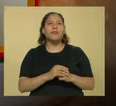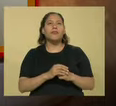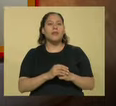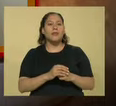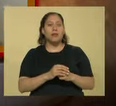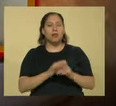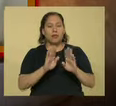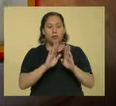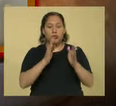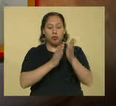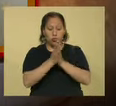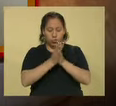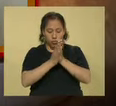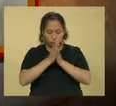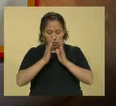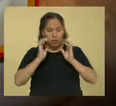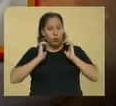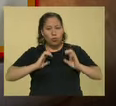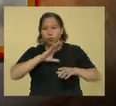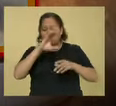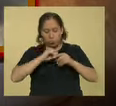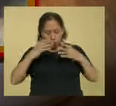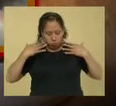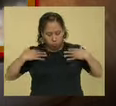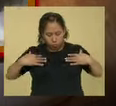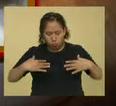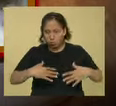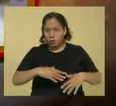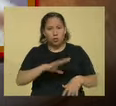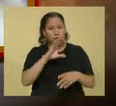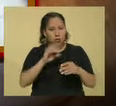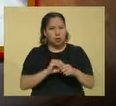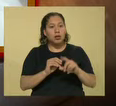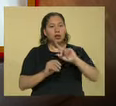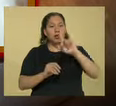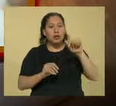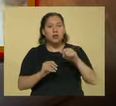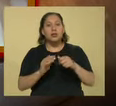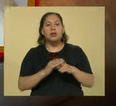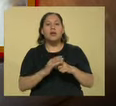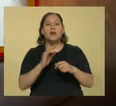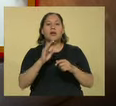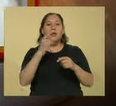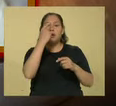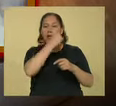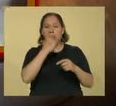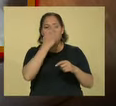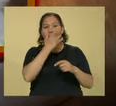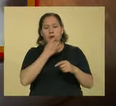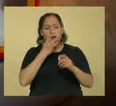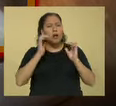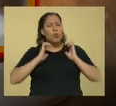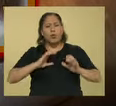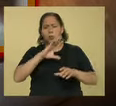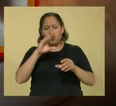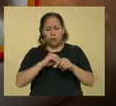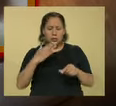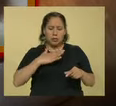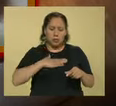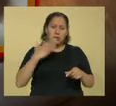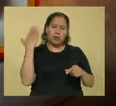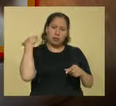la envoltura corporal es en todo el cuerpo, como lo acaban de ver, y después sería el facial, pero en el cuerpo es en todo el cuerpo,